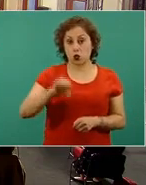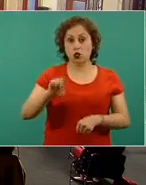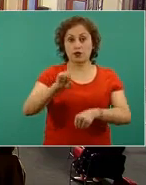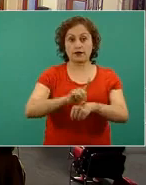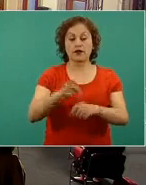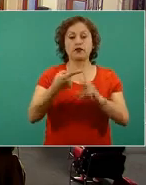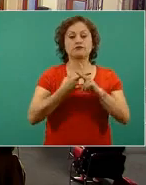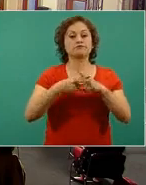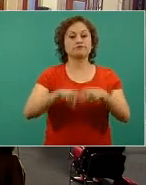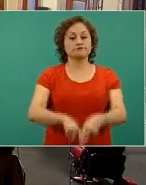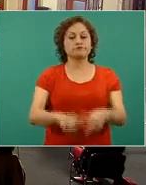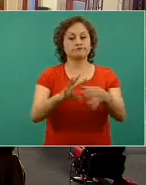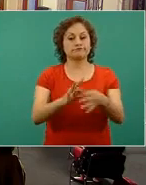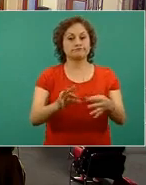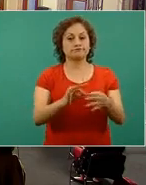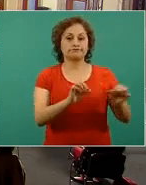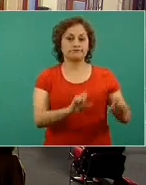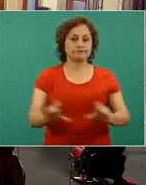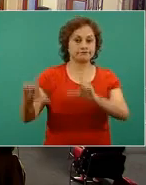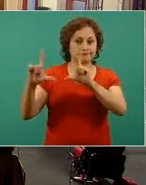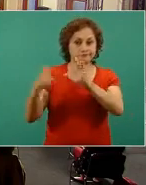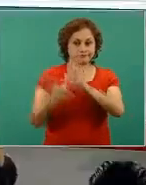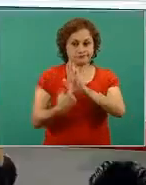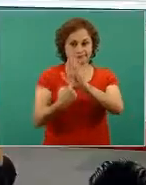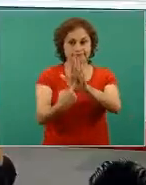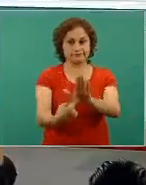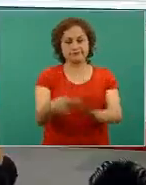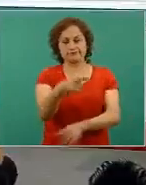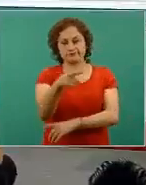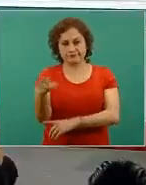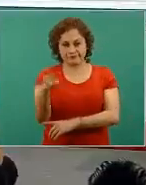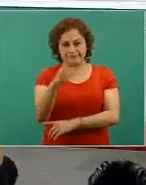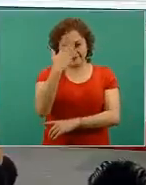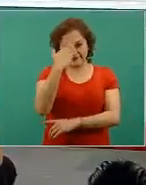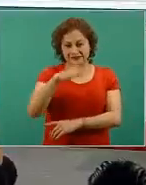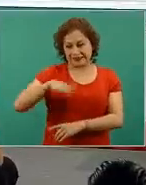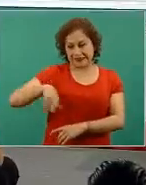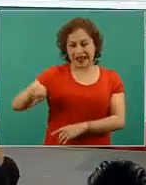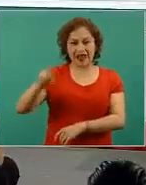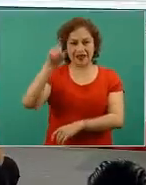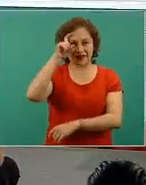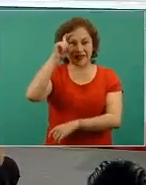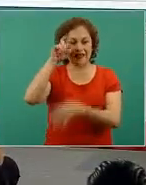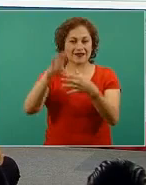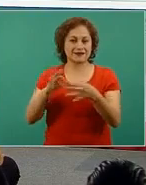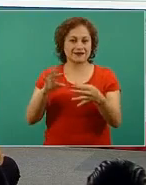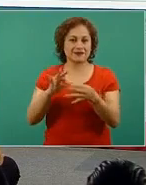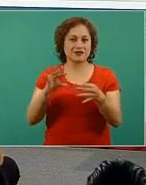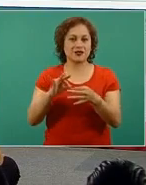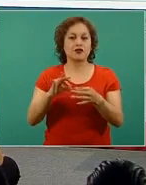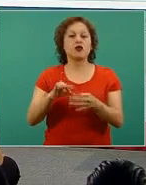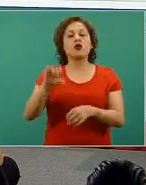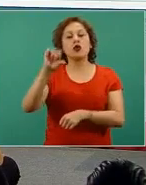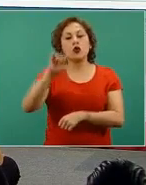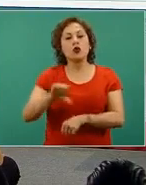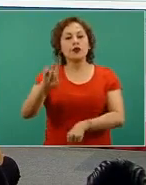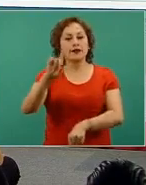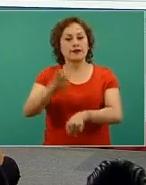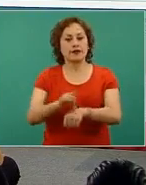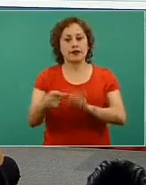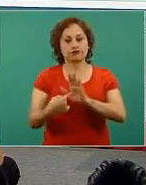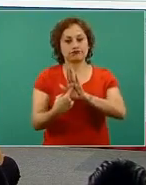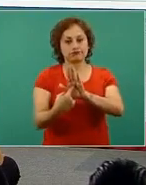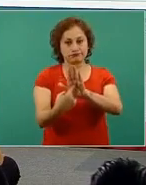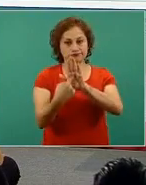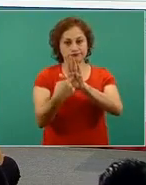con la presentación. Hay varios temas que, como bien ya comentó el doctor López-Gatell, estaremos presentando el día de hoy. Por